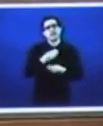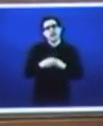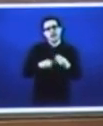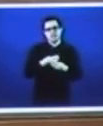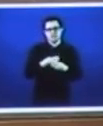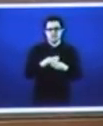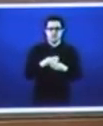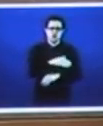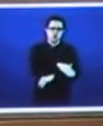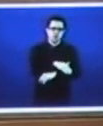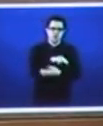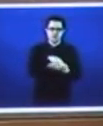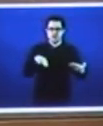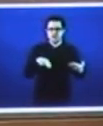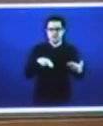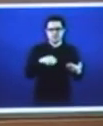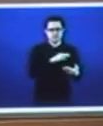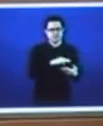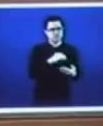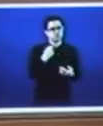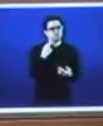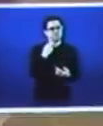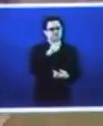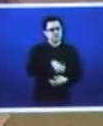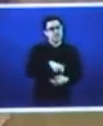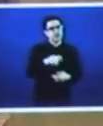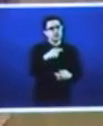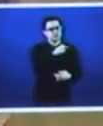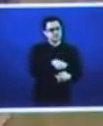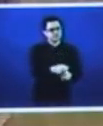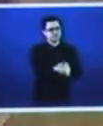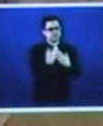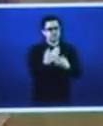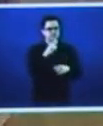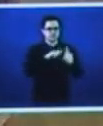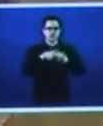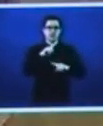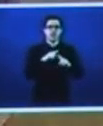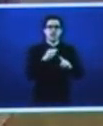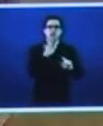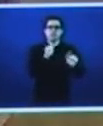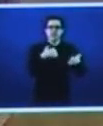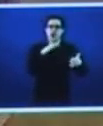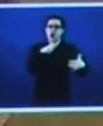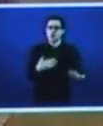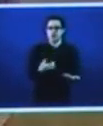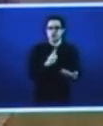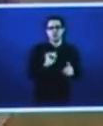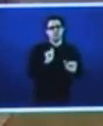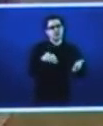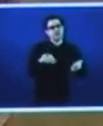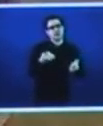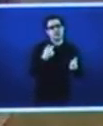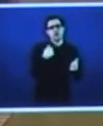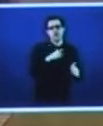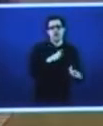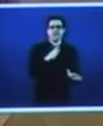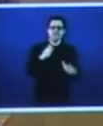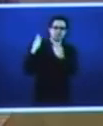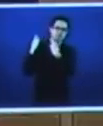Señorías, o problema que vostede me relata non ven de agora, ven da década pasada. Na década pasada se